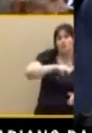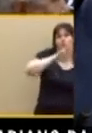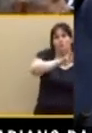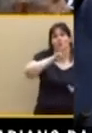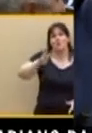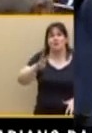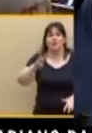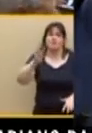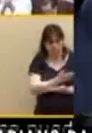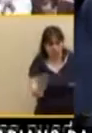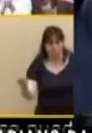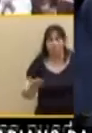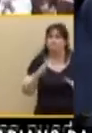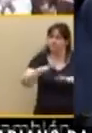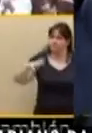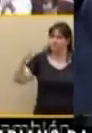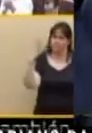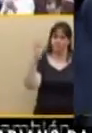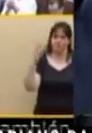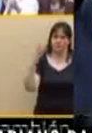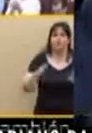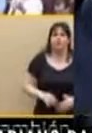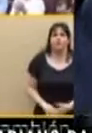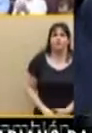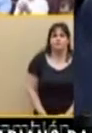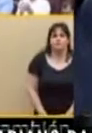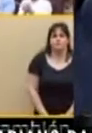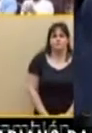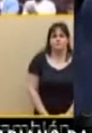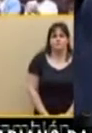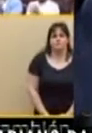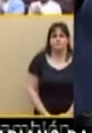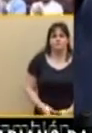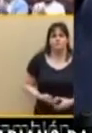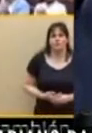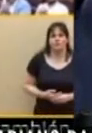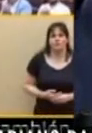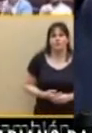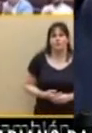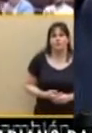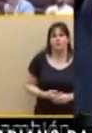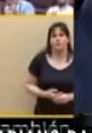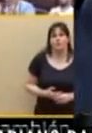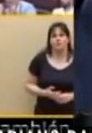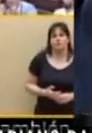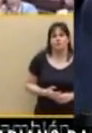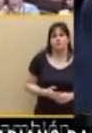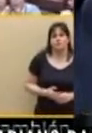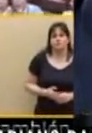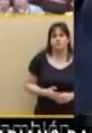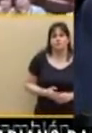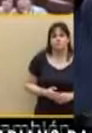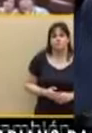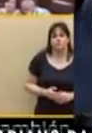momento hiciera un hígado por la subcuenta pero también fijó a partido socialista es ciudadanos era el pp no vaya a volver a gobernar